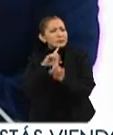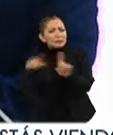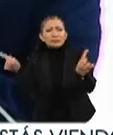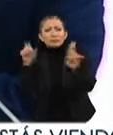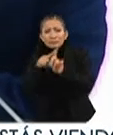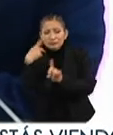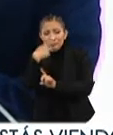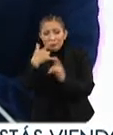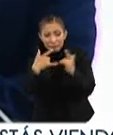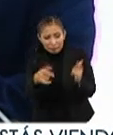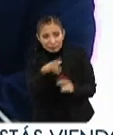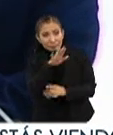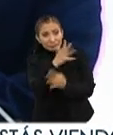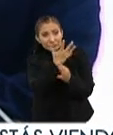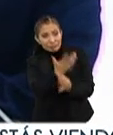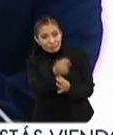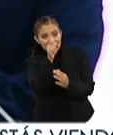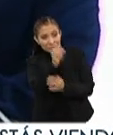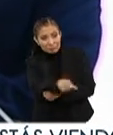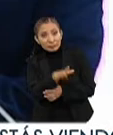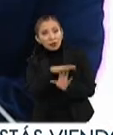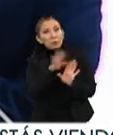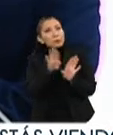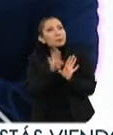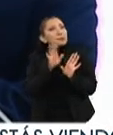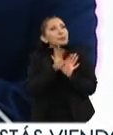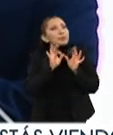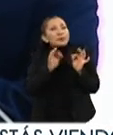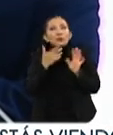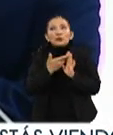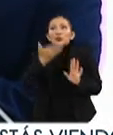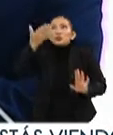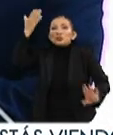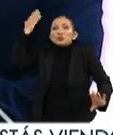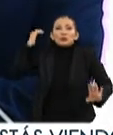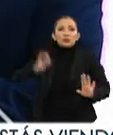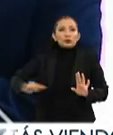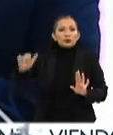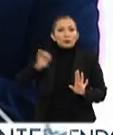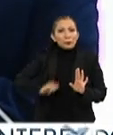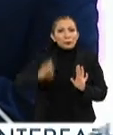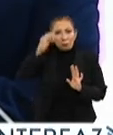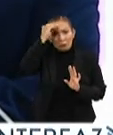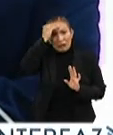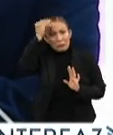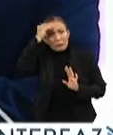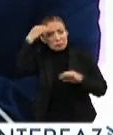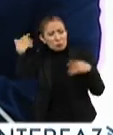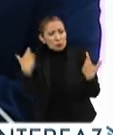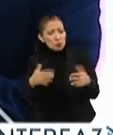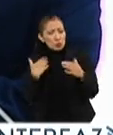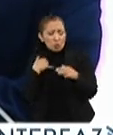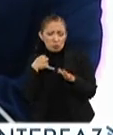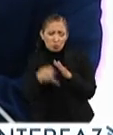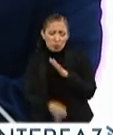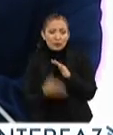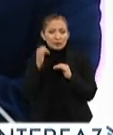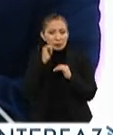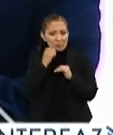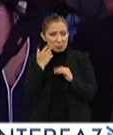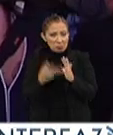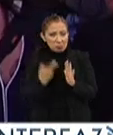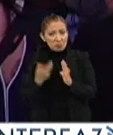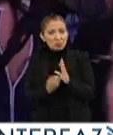los relatos contados por él como si los narrasen los ancestros, de sabiduría entrañable y siempre